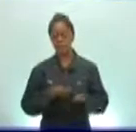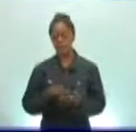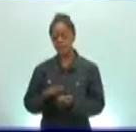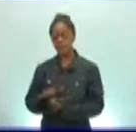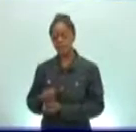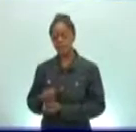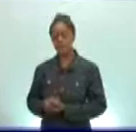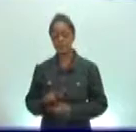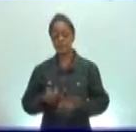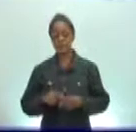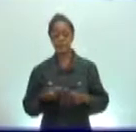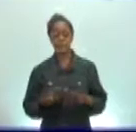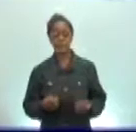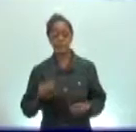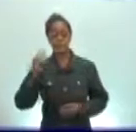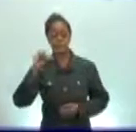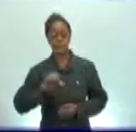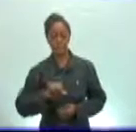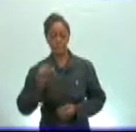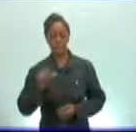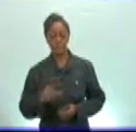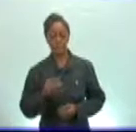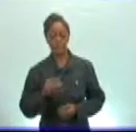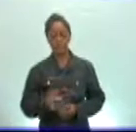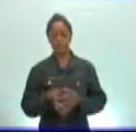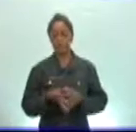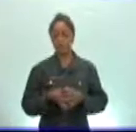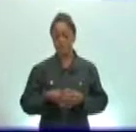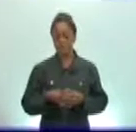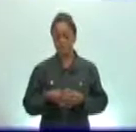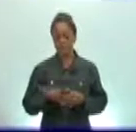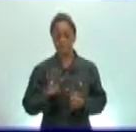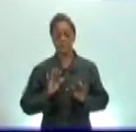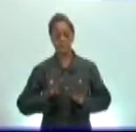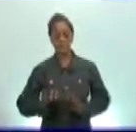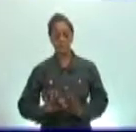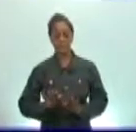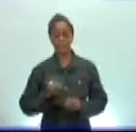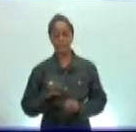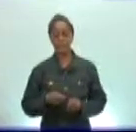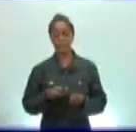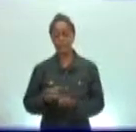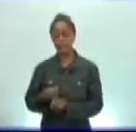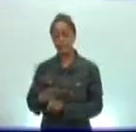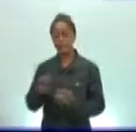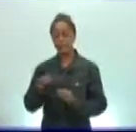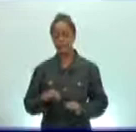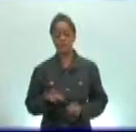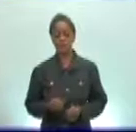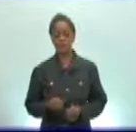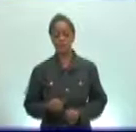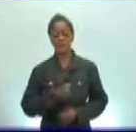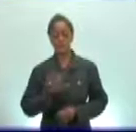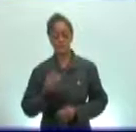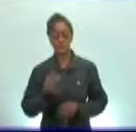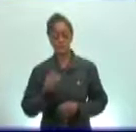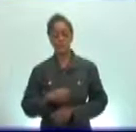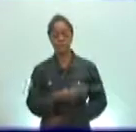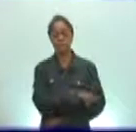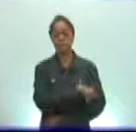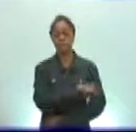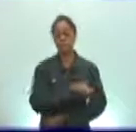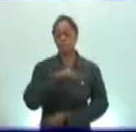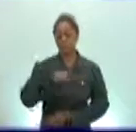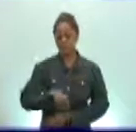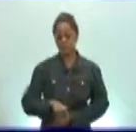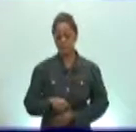asesinados por sicarios del imperialismo para frenar la lucha que tenían en favor del pueblo. Y